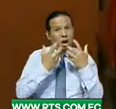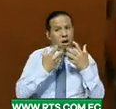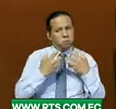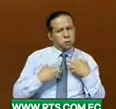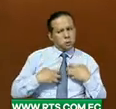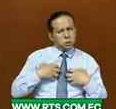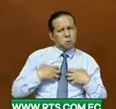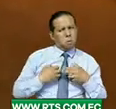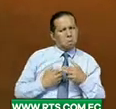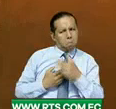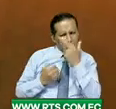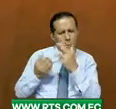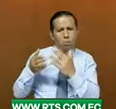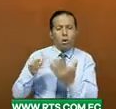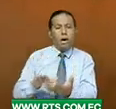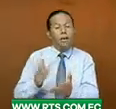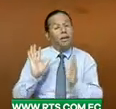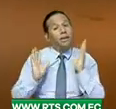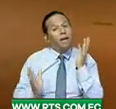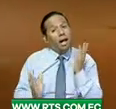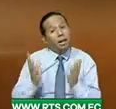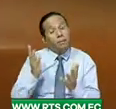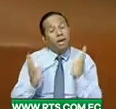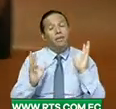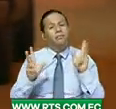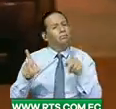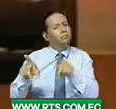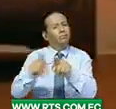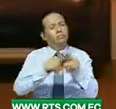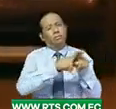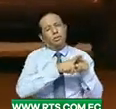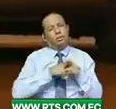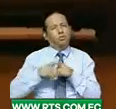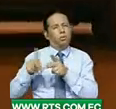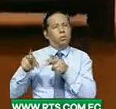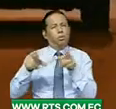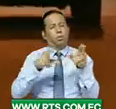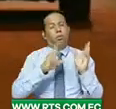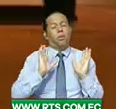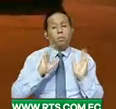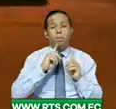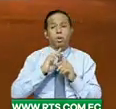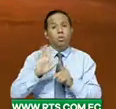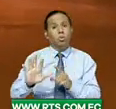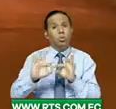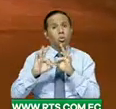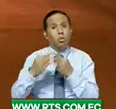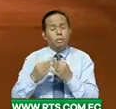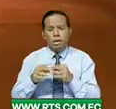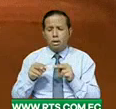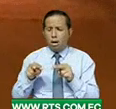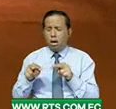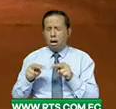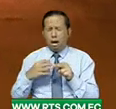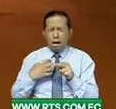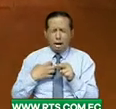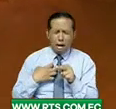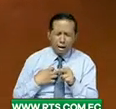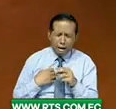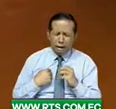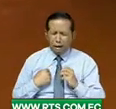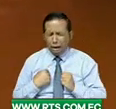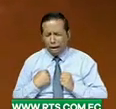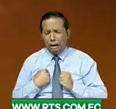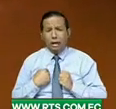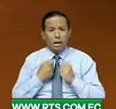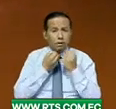registrado, ocurre aquí en la urbe porteña. Los familiares se encontraban devastados, no quisieron dar